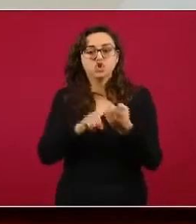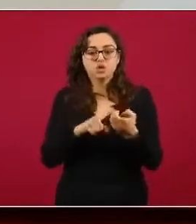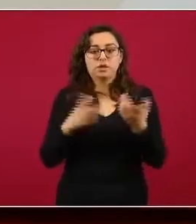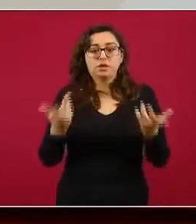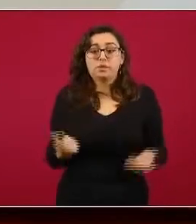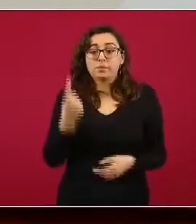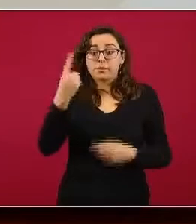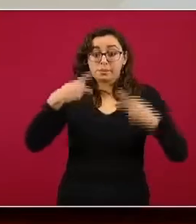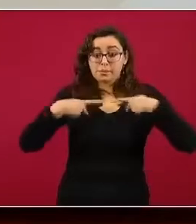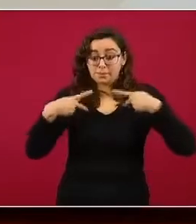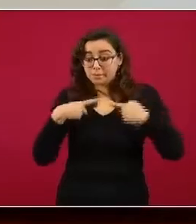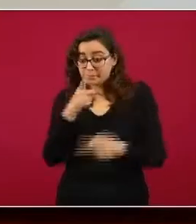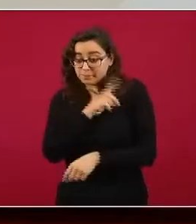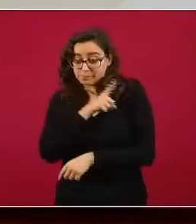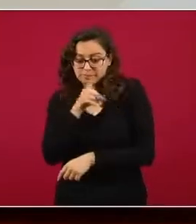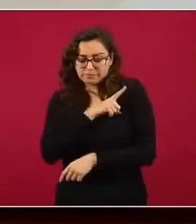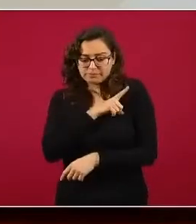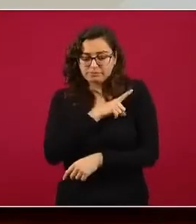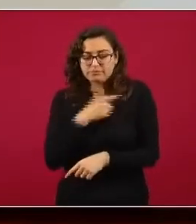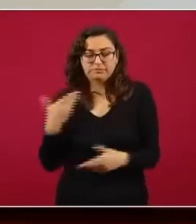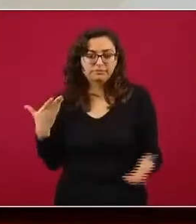Si una persona por su propia,